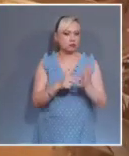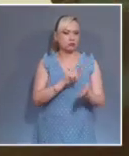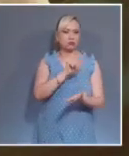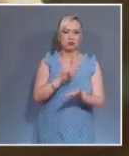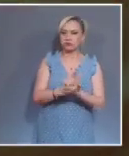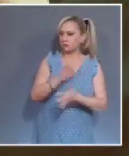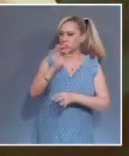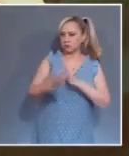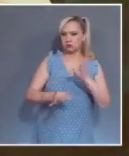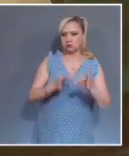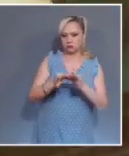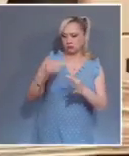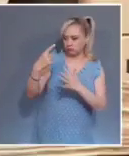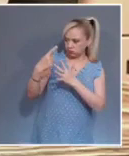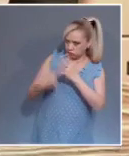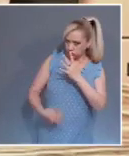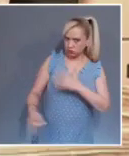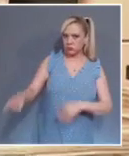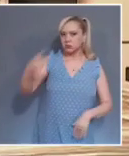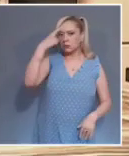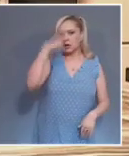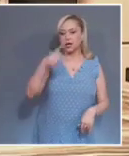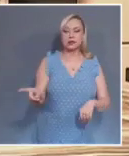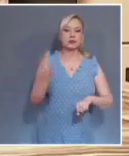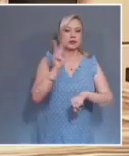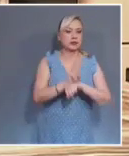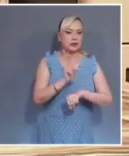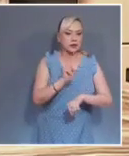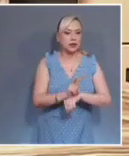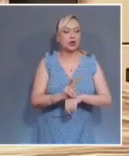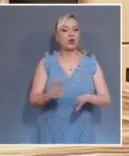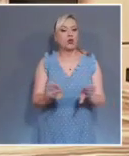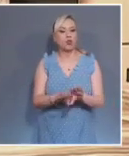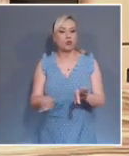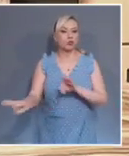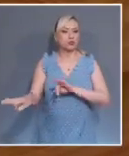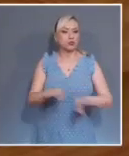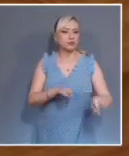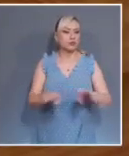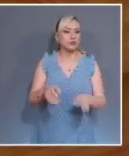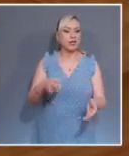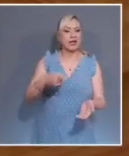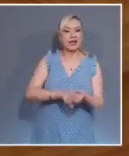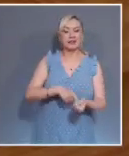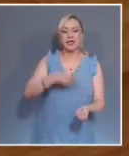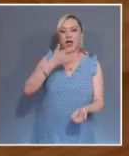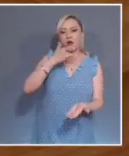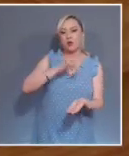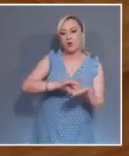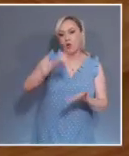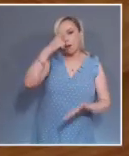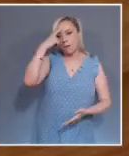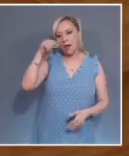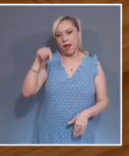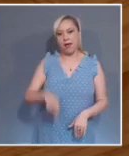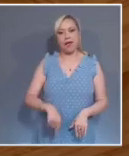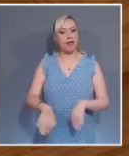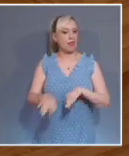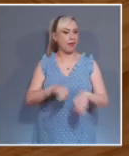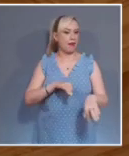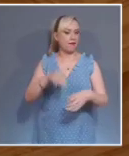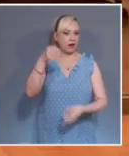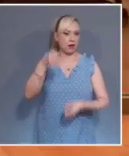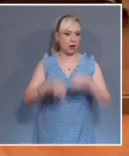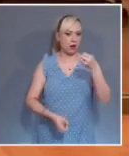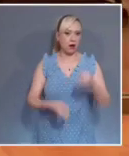el manejo, operación, administración y funcionamiento del Fondo de Apoyo a la Administración de Justicia. Al concluir el receso